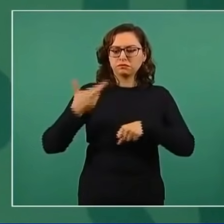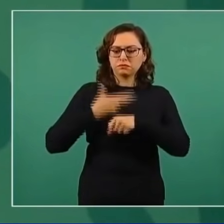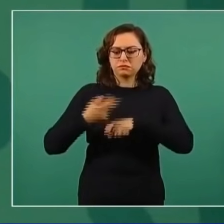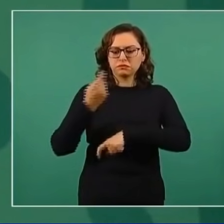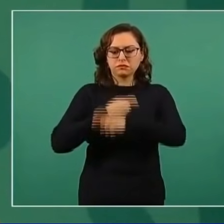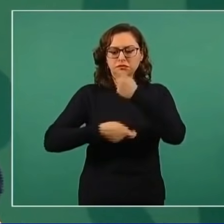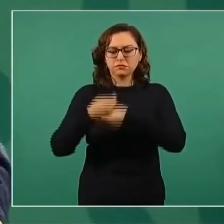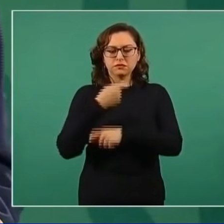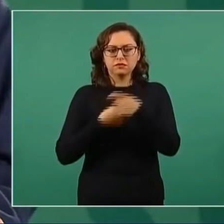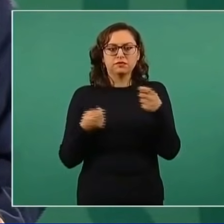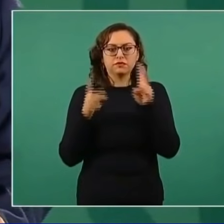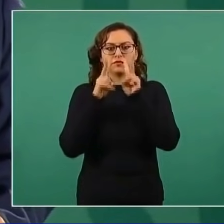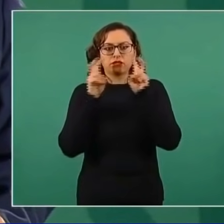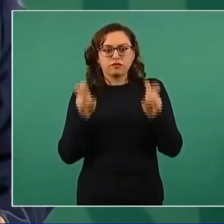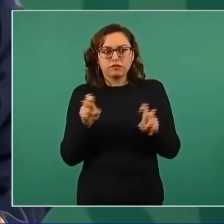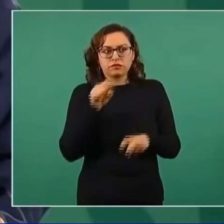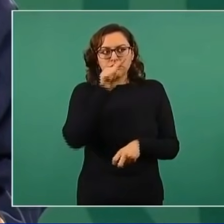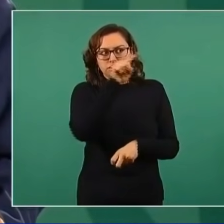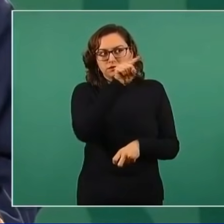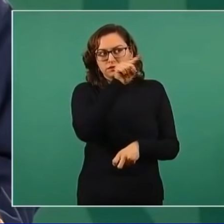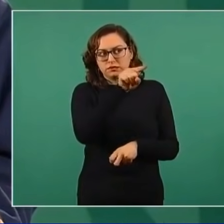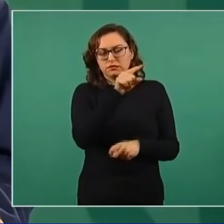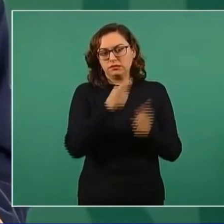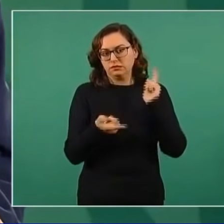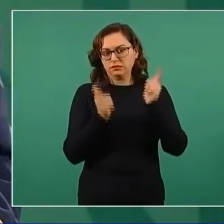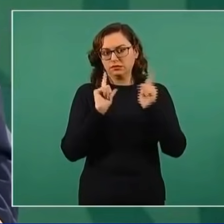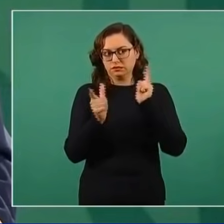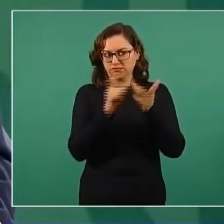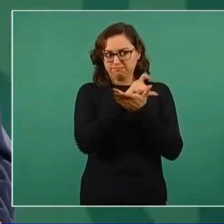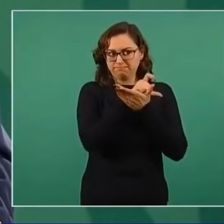Cuando comienza la crisis